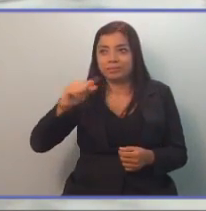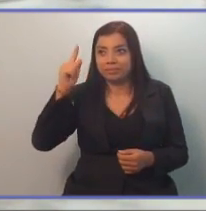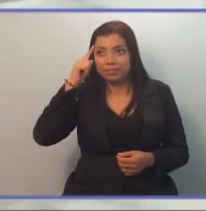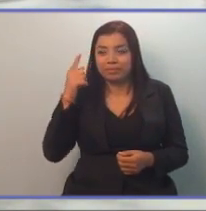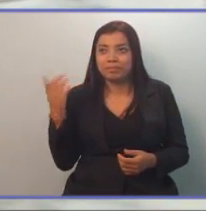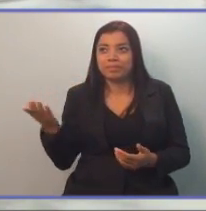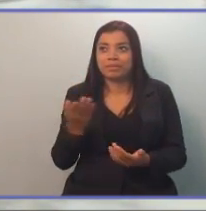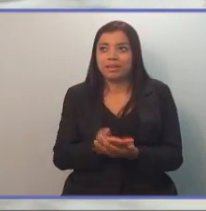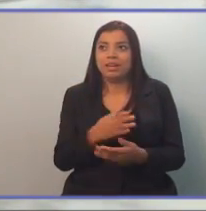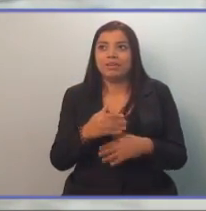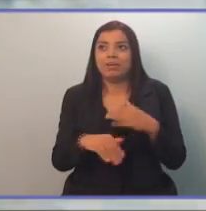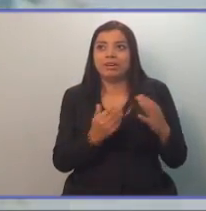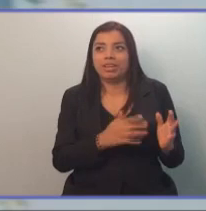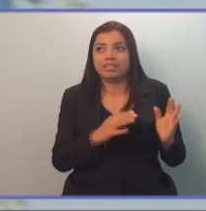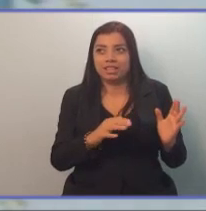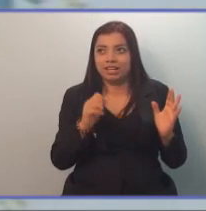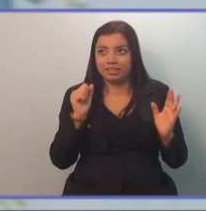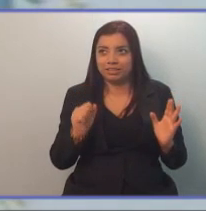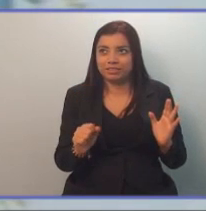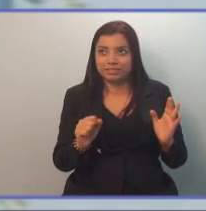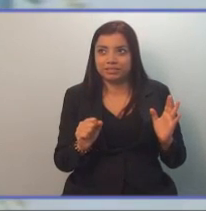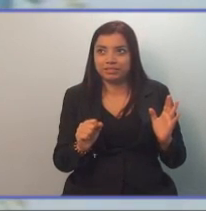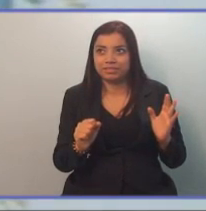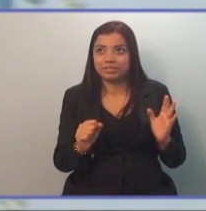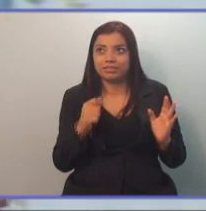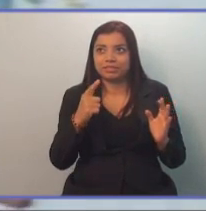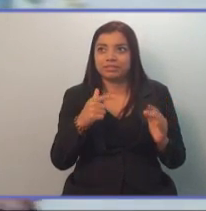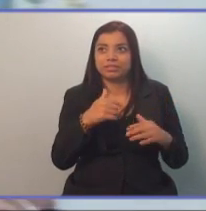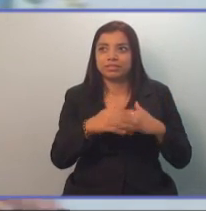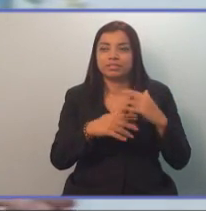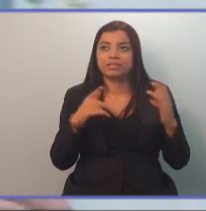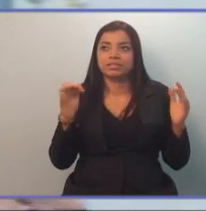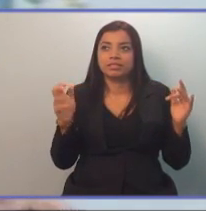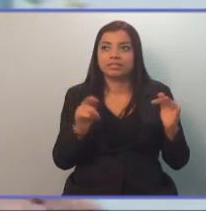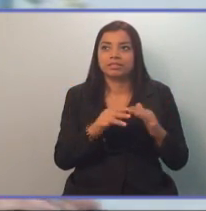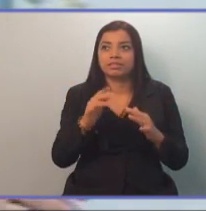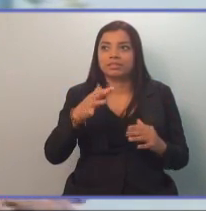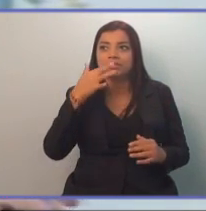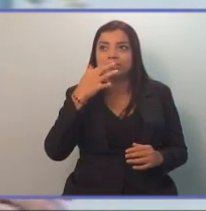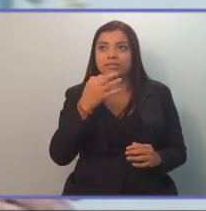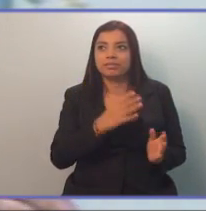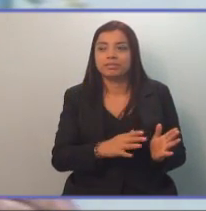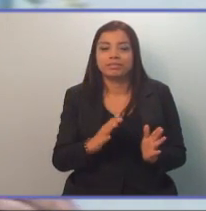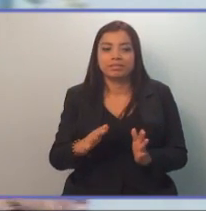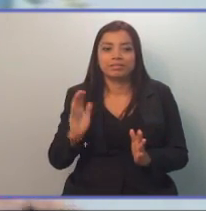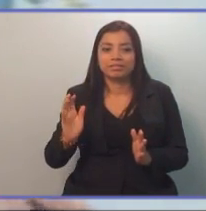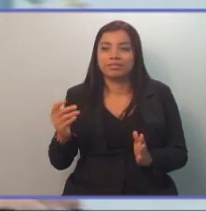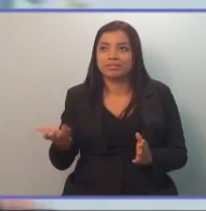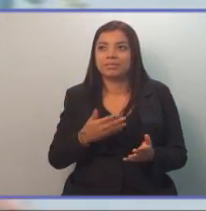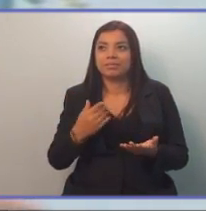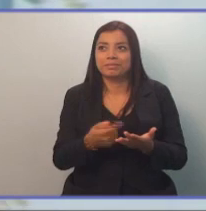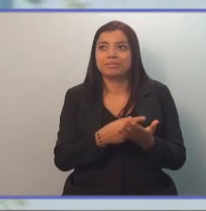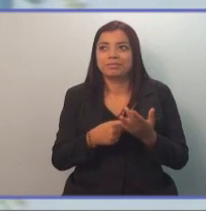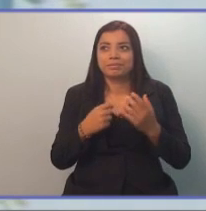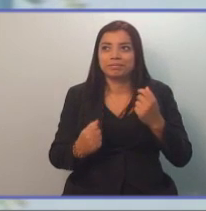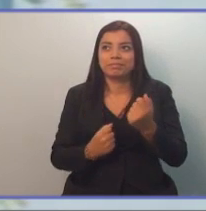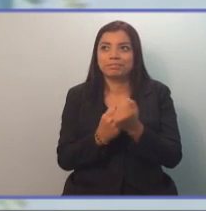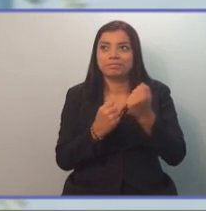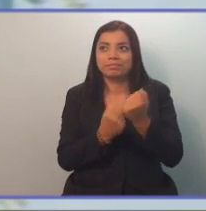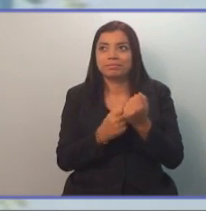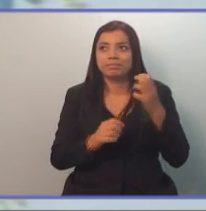un traslado del tribunal hacia una sede donde de veras se necesite apoyar al juez que